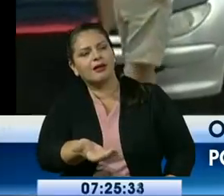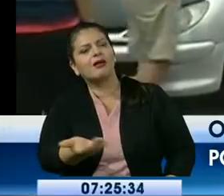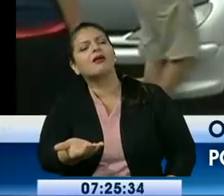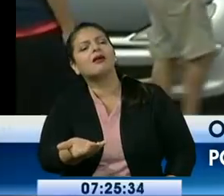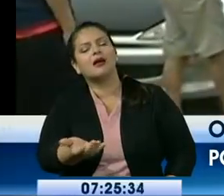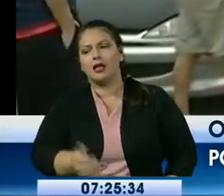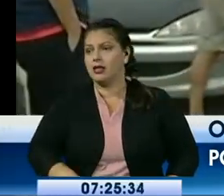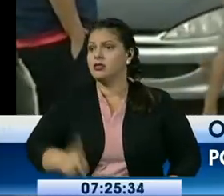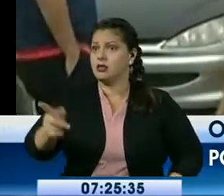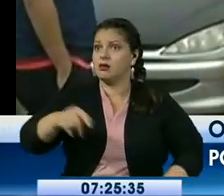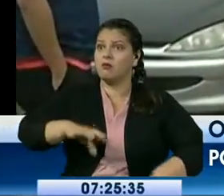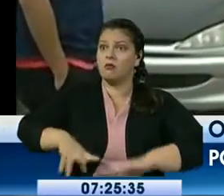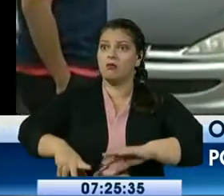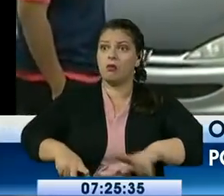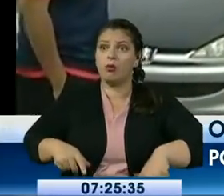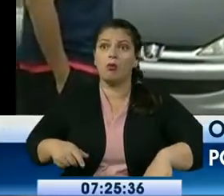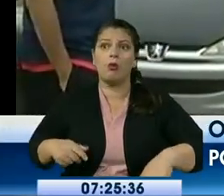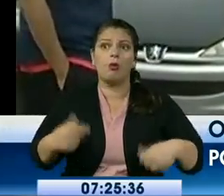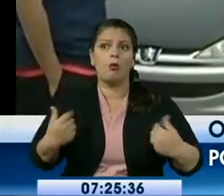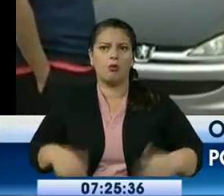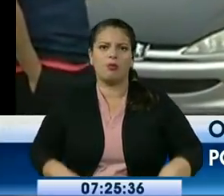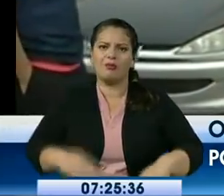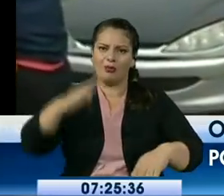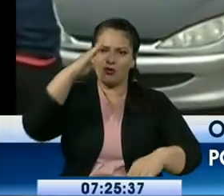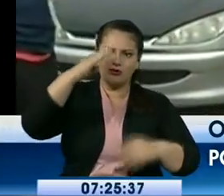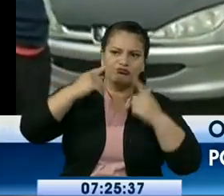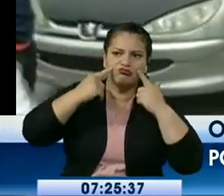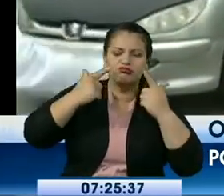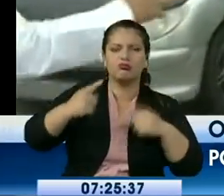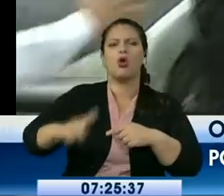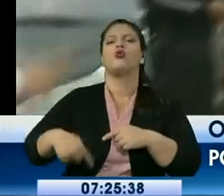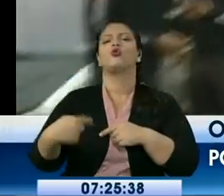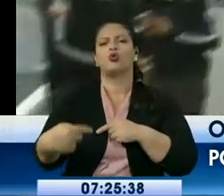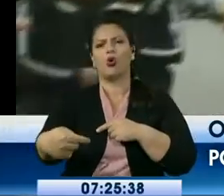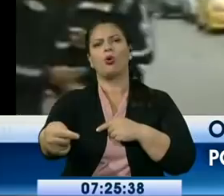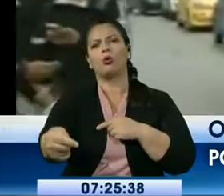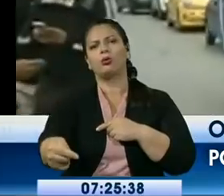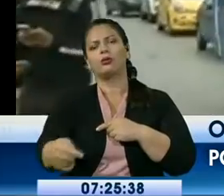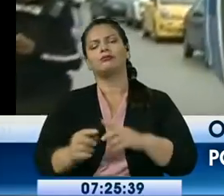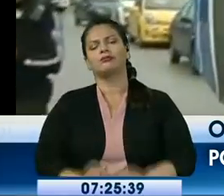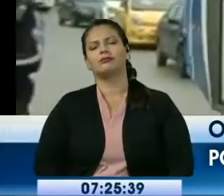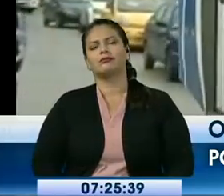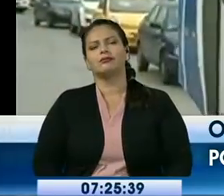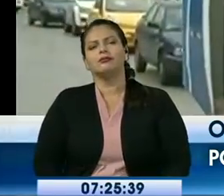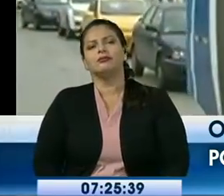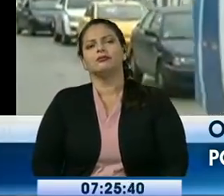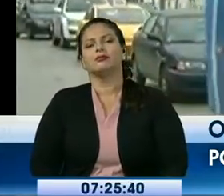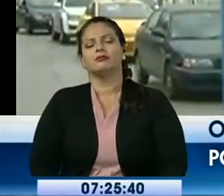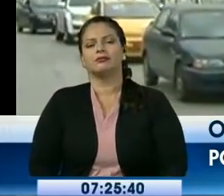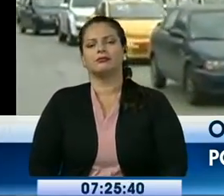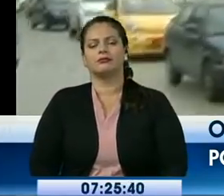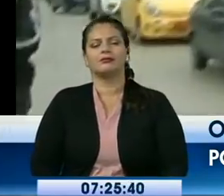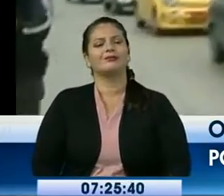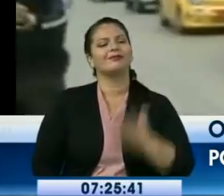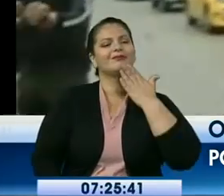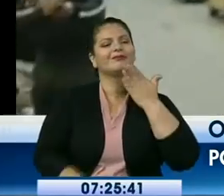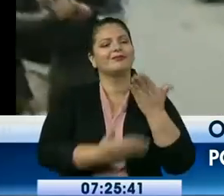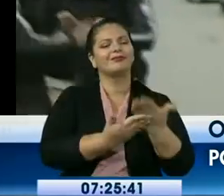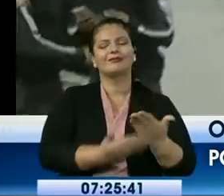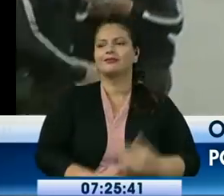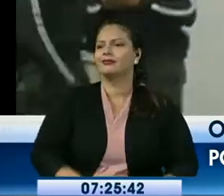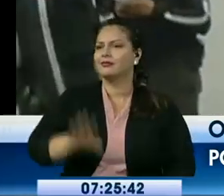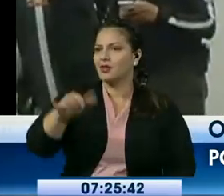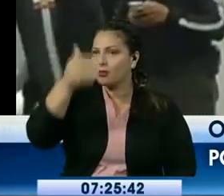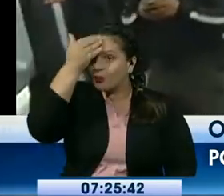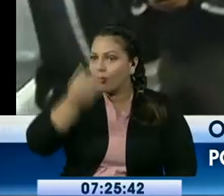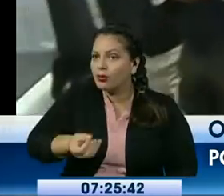los días. Listo, muchas gracias. Buenos días. ¿Qué opina del trabajo de la policía? Oh, excelente, excelente trabajo. Parece bien que estén